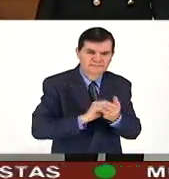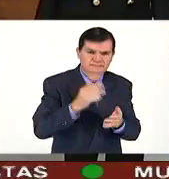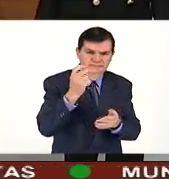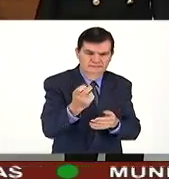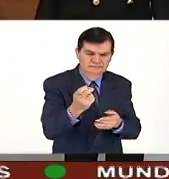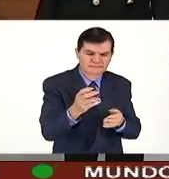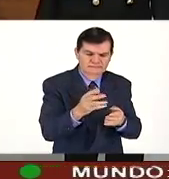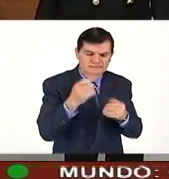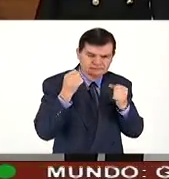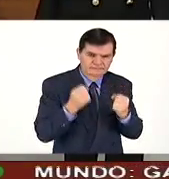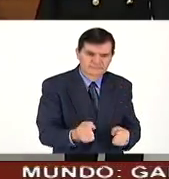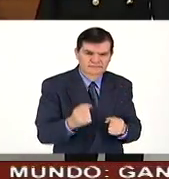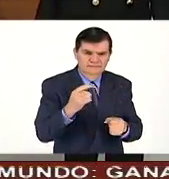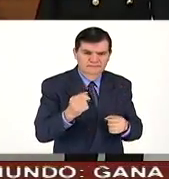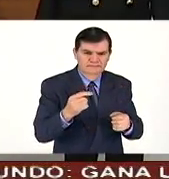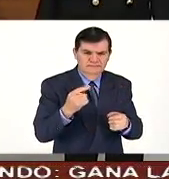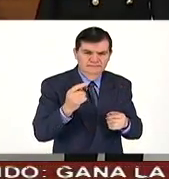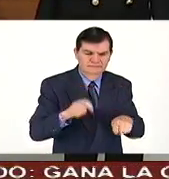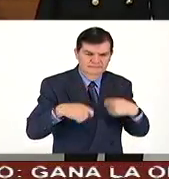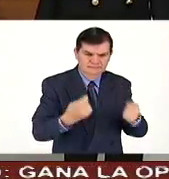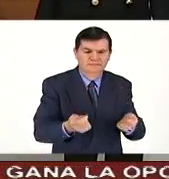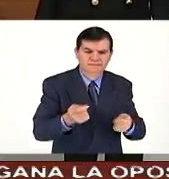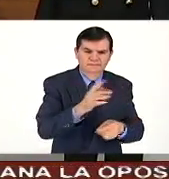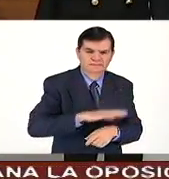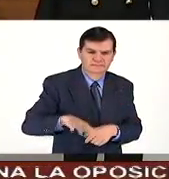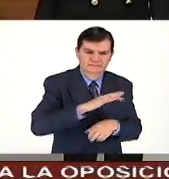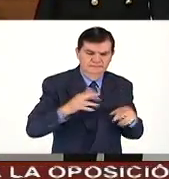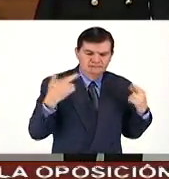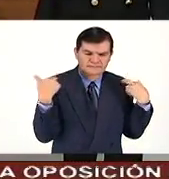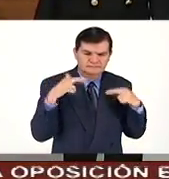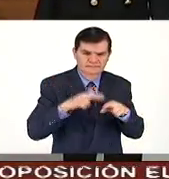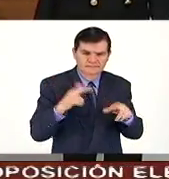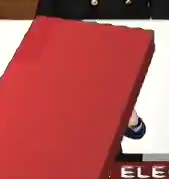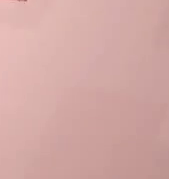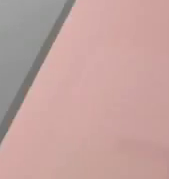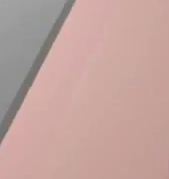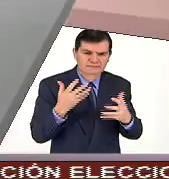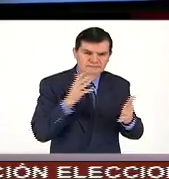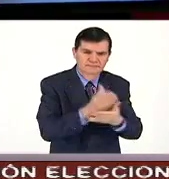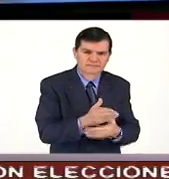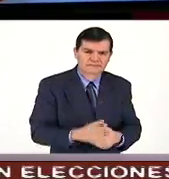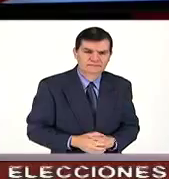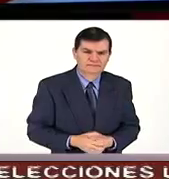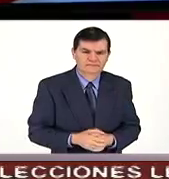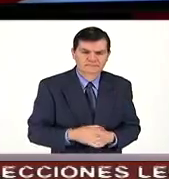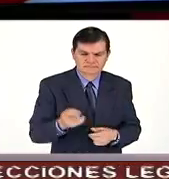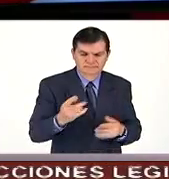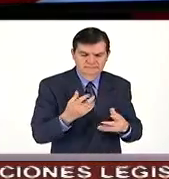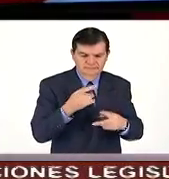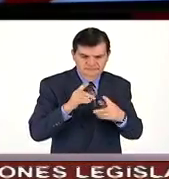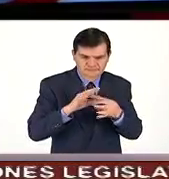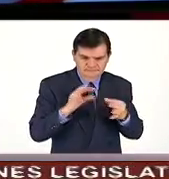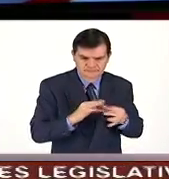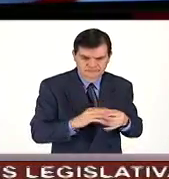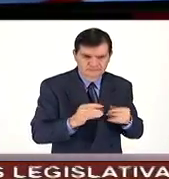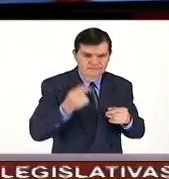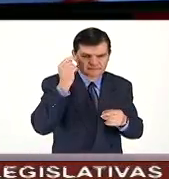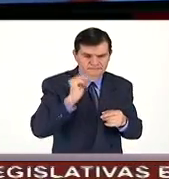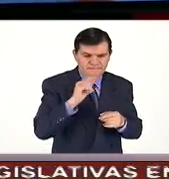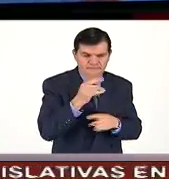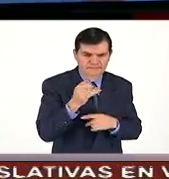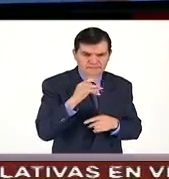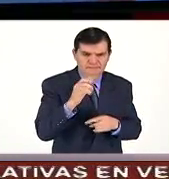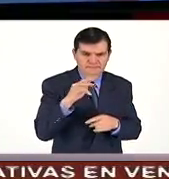eso, darles las garantías de seguridad a todos aquellos que quieren ir. Los pormenores en Guerrero, vamos con